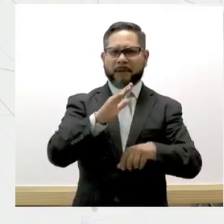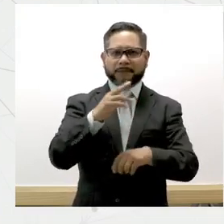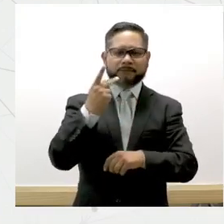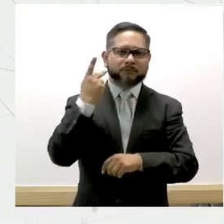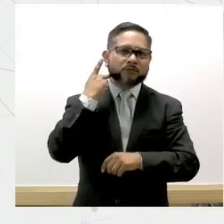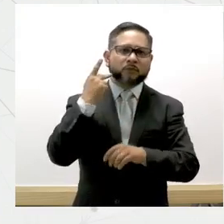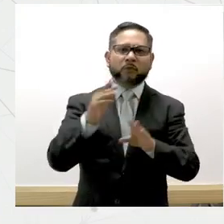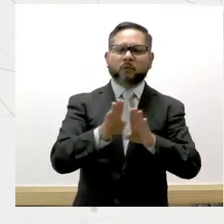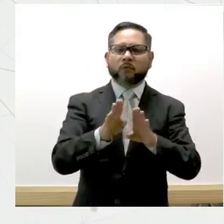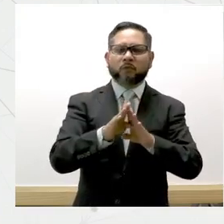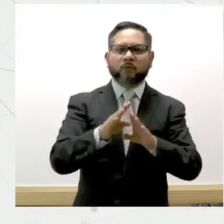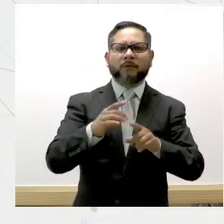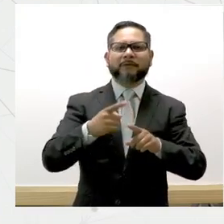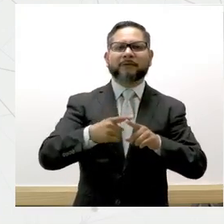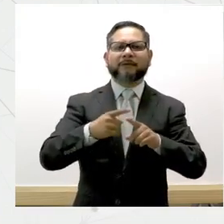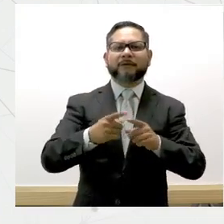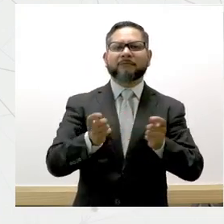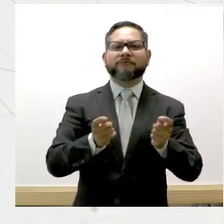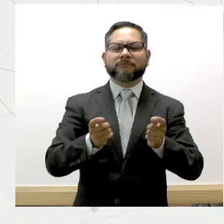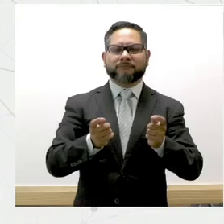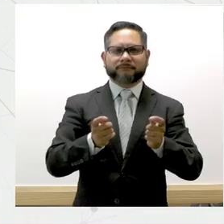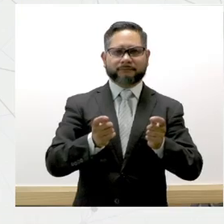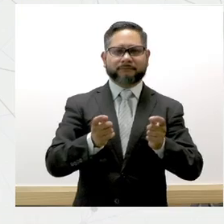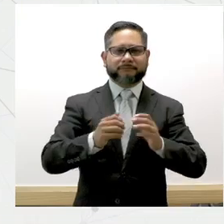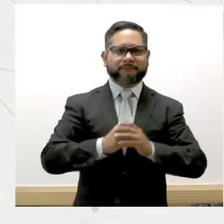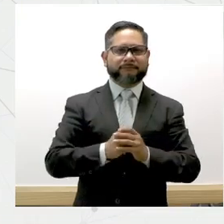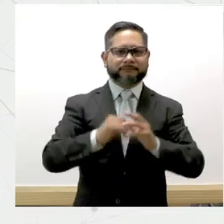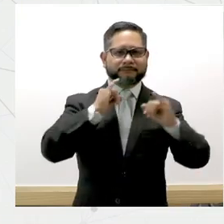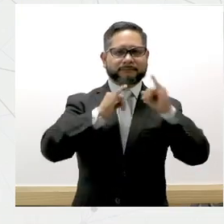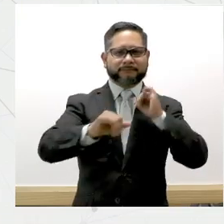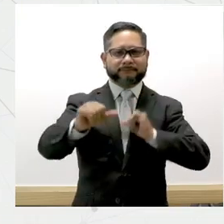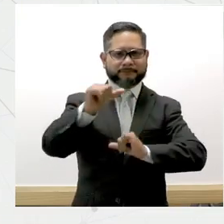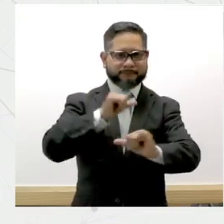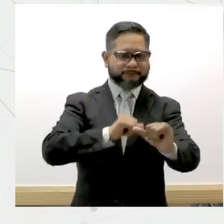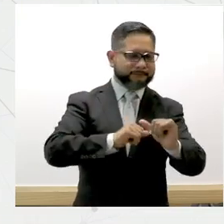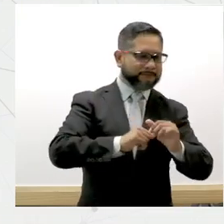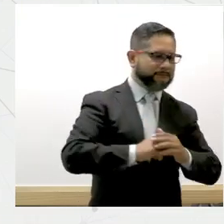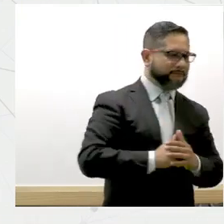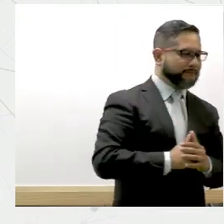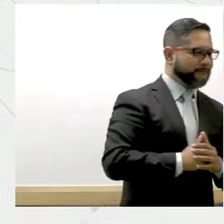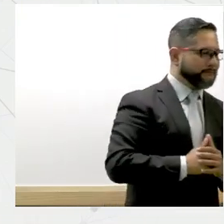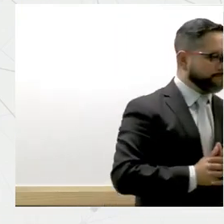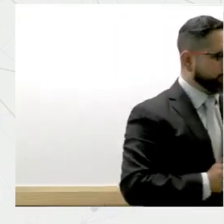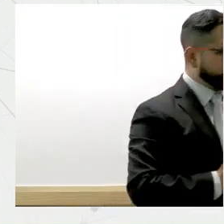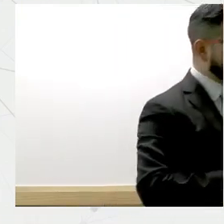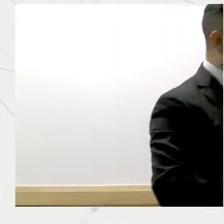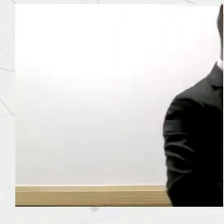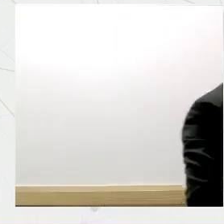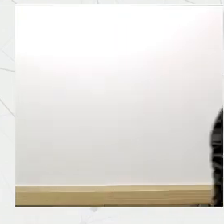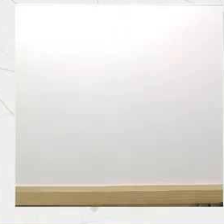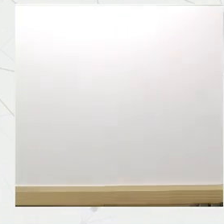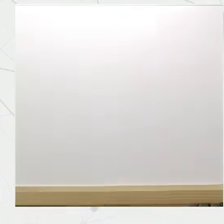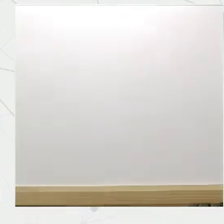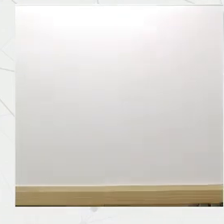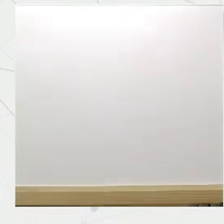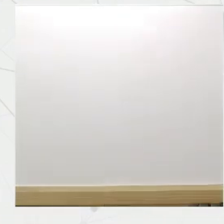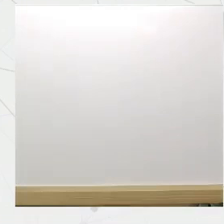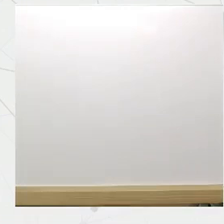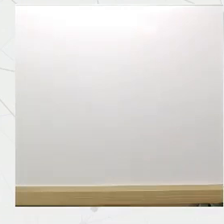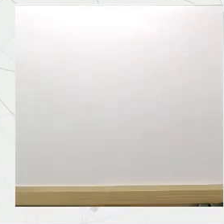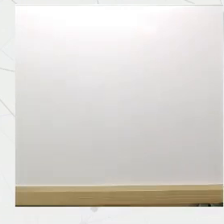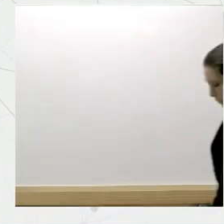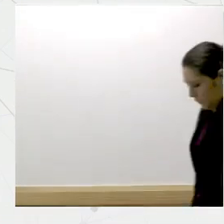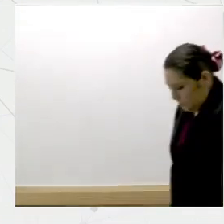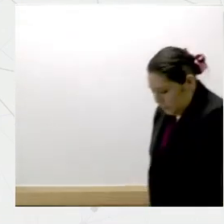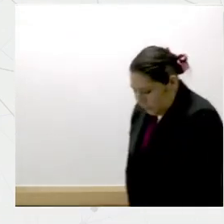¿quién hace? Vámonos ahora en nuestra institución, en nuestro gobierno, en nuestro marco,